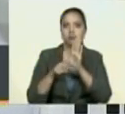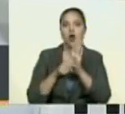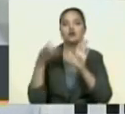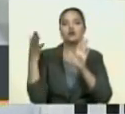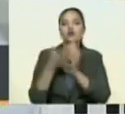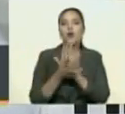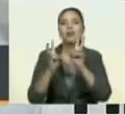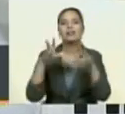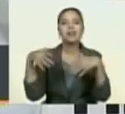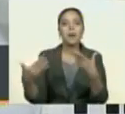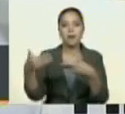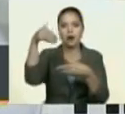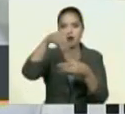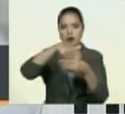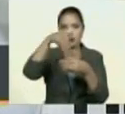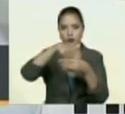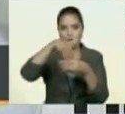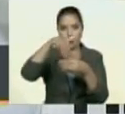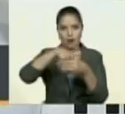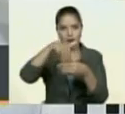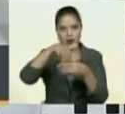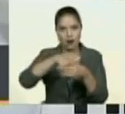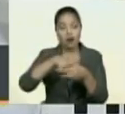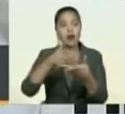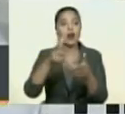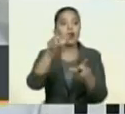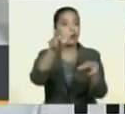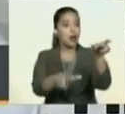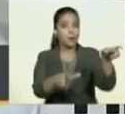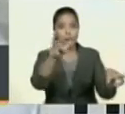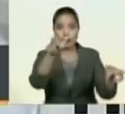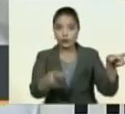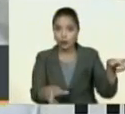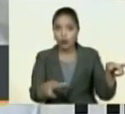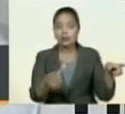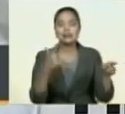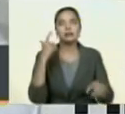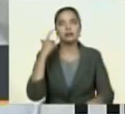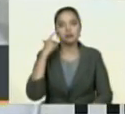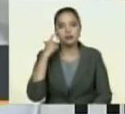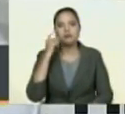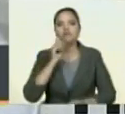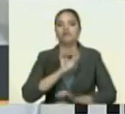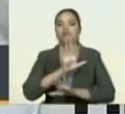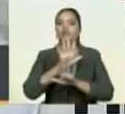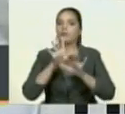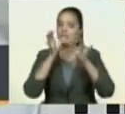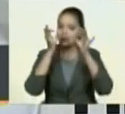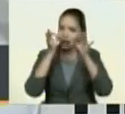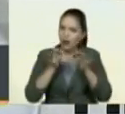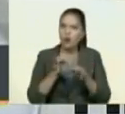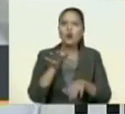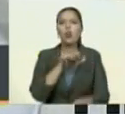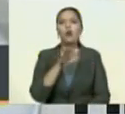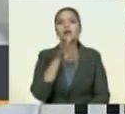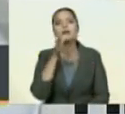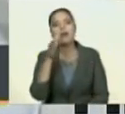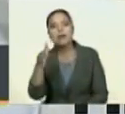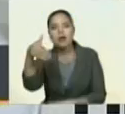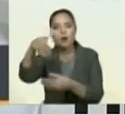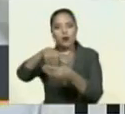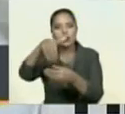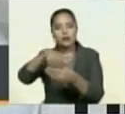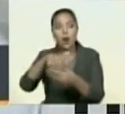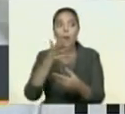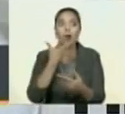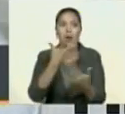materia electoral, de manera tal que las electoras y los electores estén completamente seguros a dónde acudir en